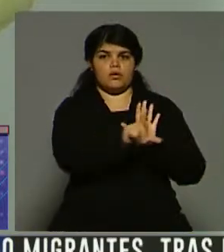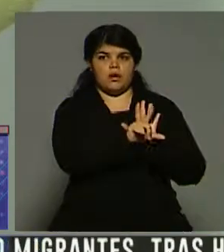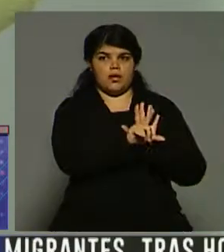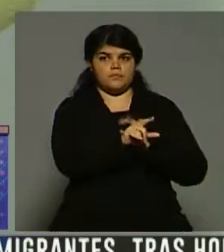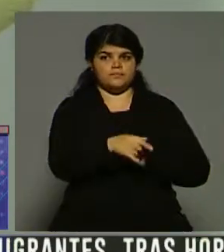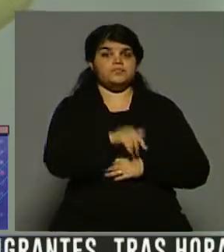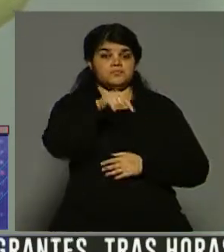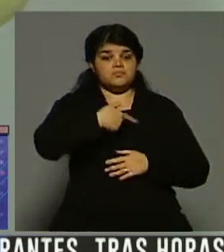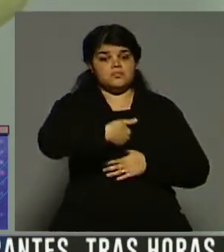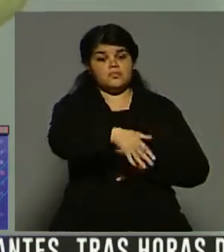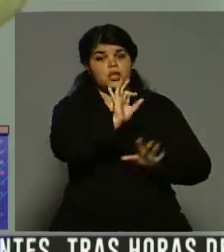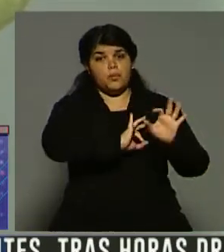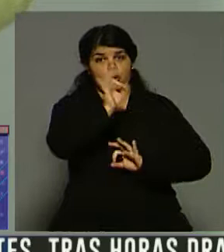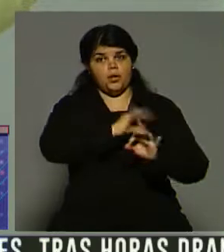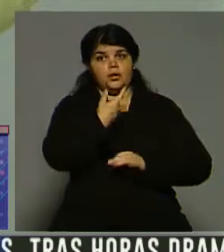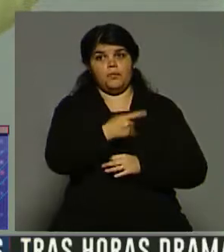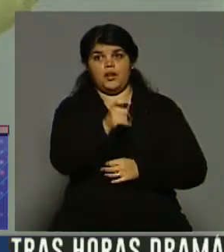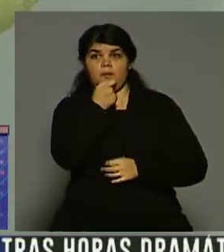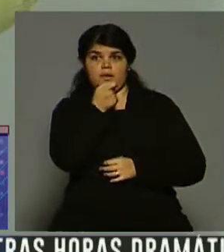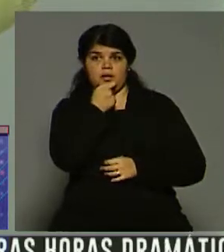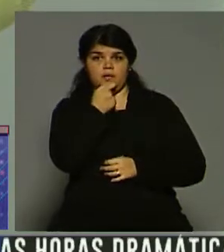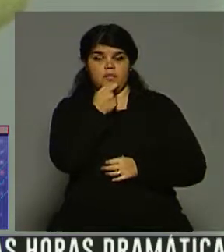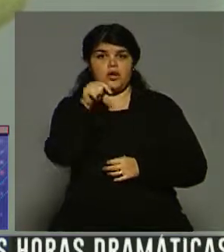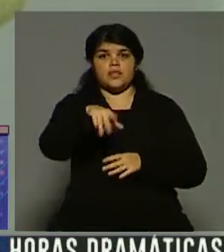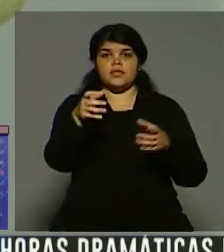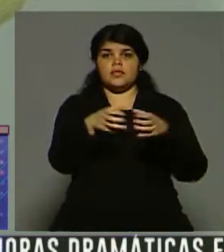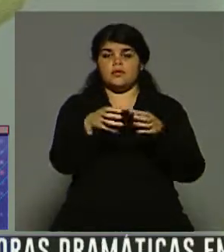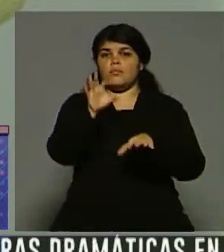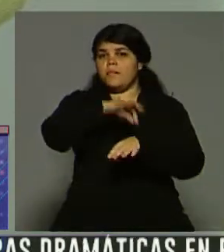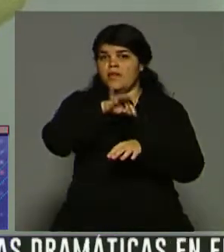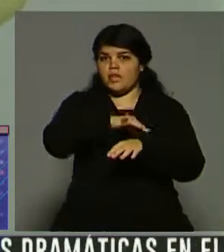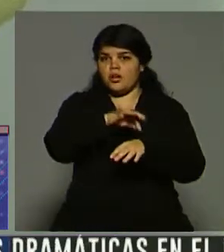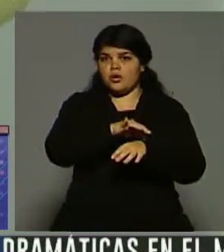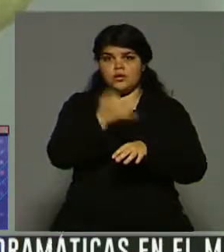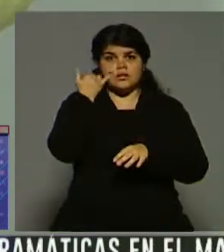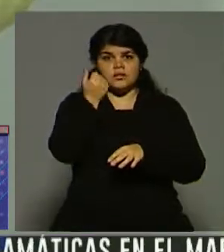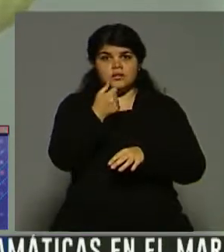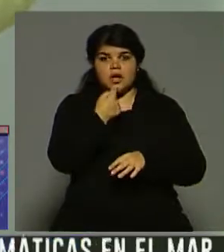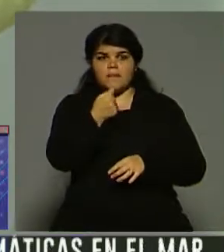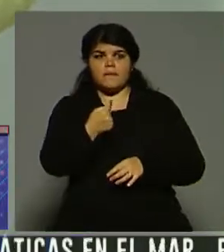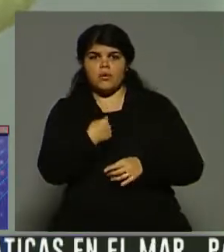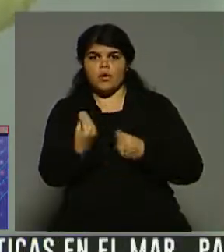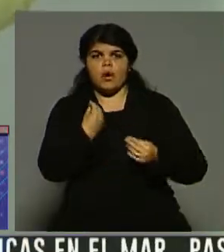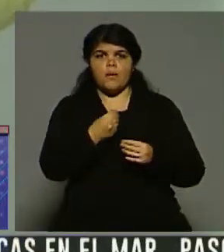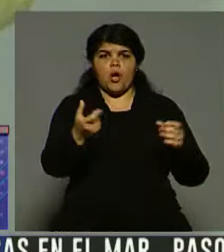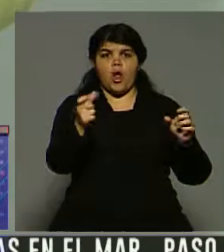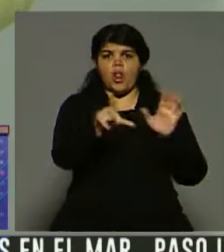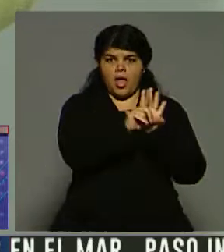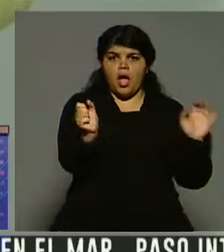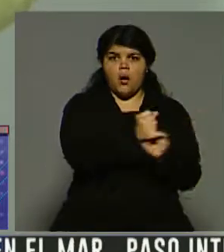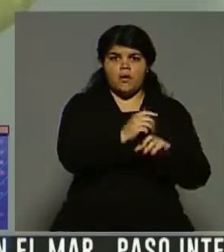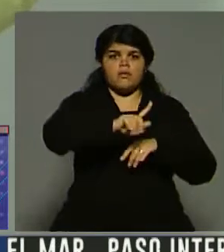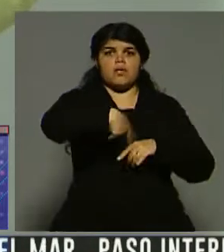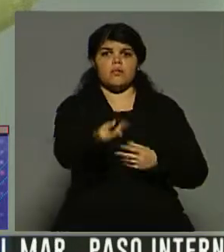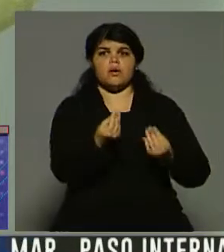siendo proyecto, pero que, por ejemplo, en el caso del sector de los médicos, ya empiezan a preguntarse qué va a suceder posteriormente a que se apruebe la ley. Bueno, hay que